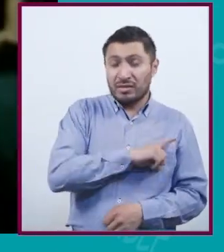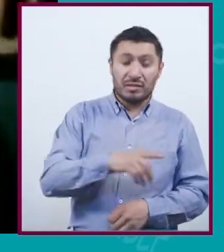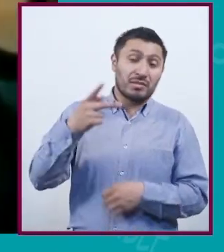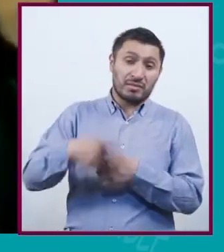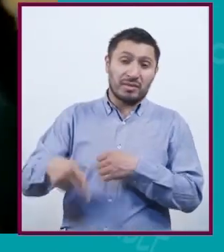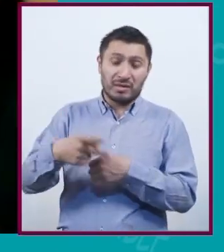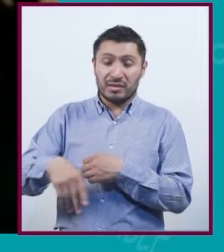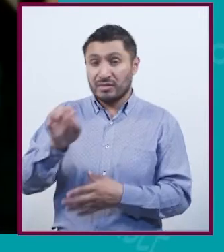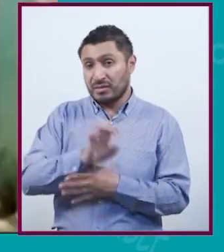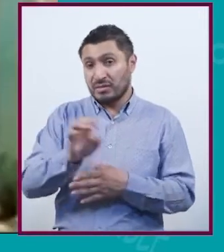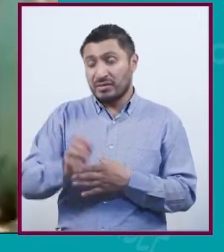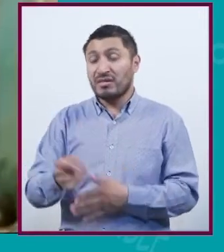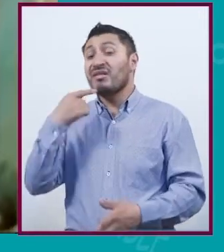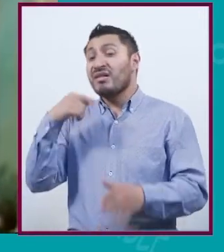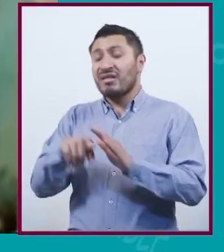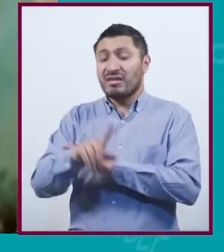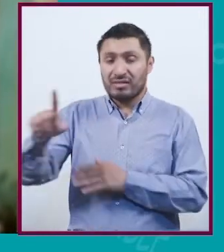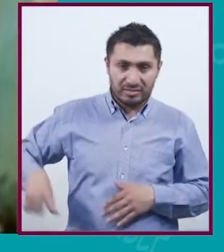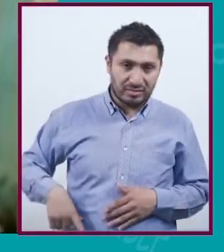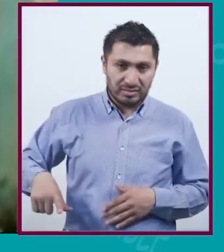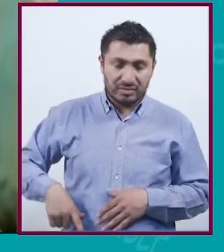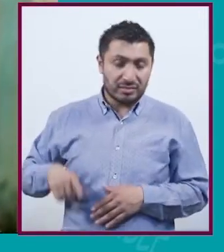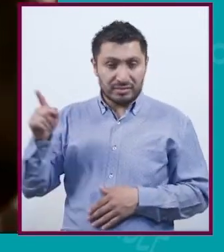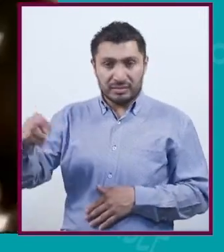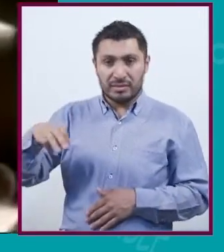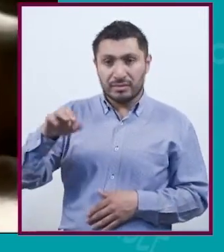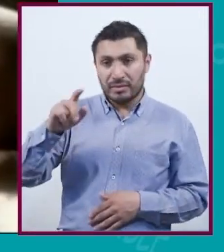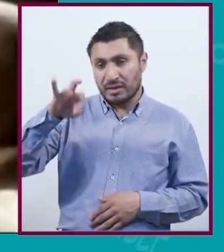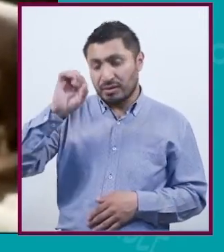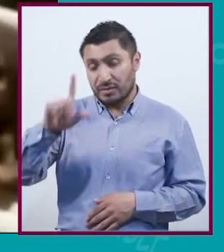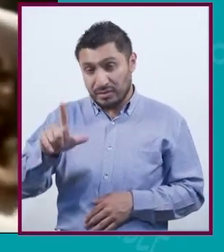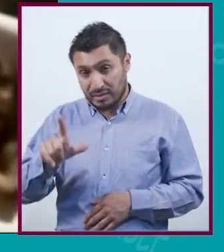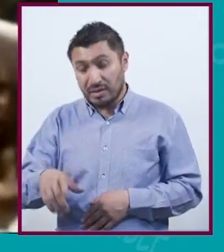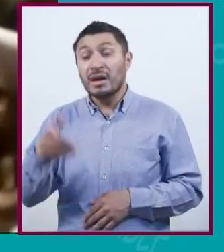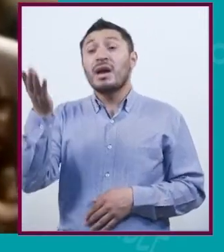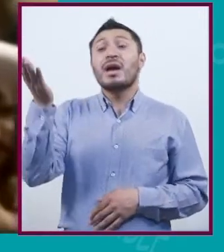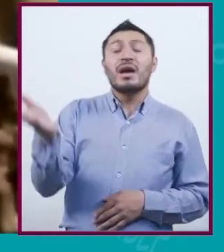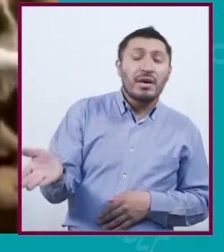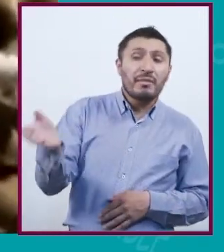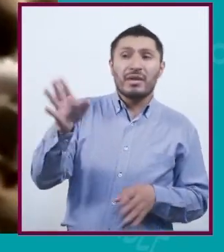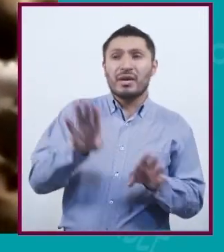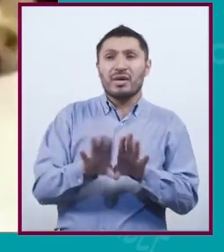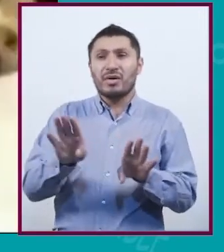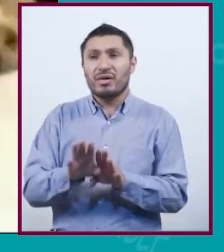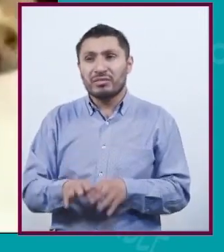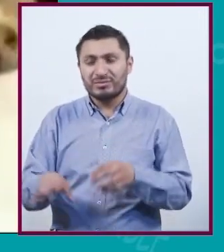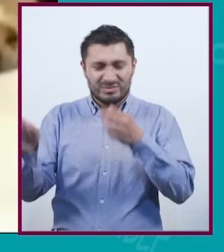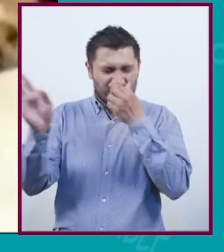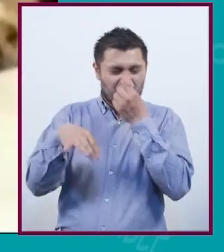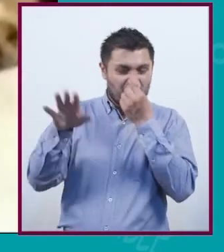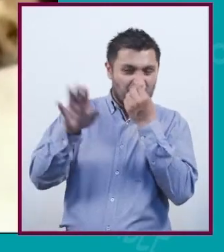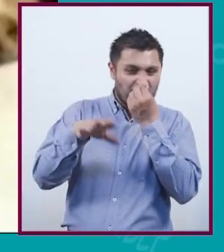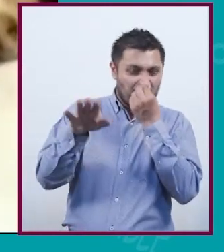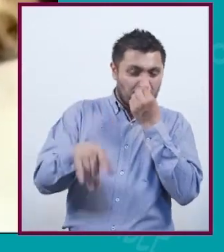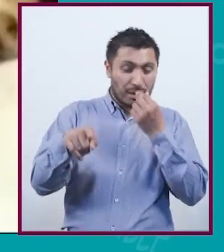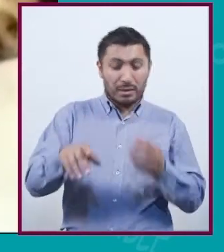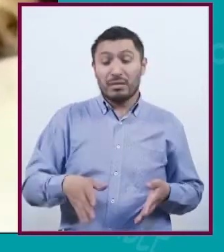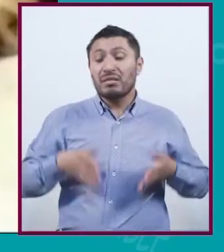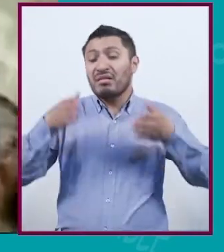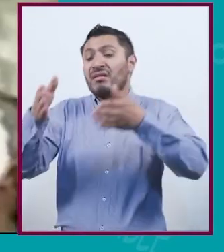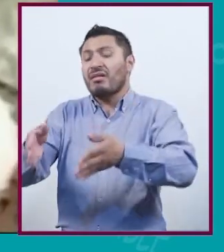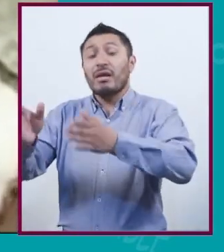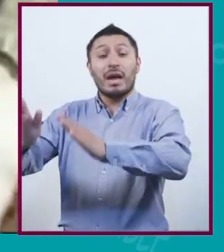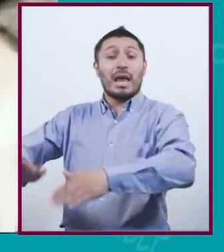queja al gobernador de la provincia, Manuel Artazo, solicitando que los apestados recibieran sepultura fuera de su